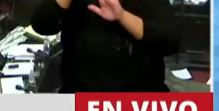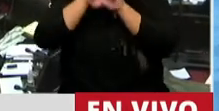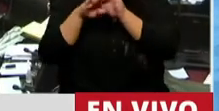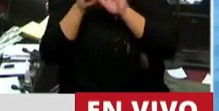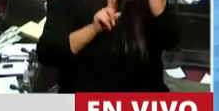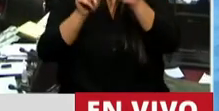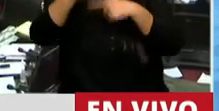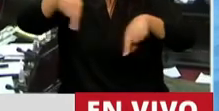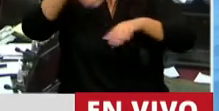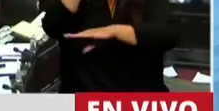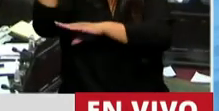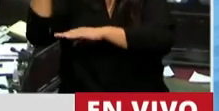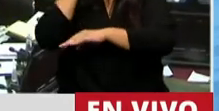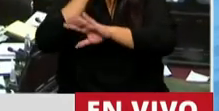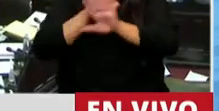acá.